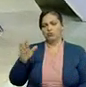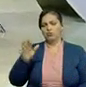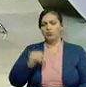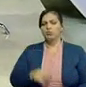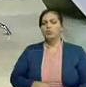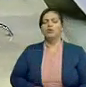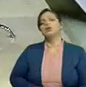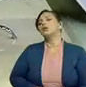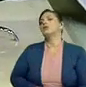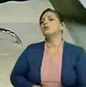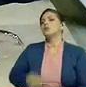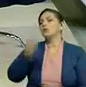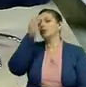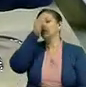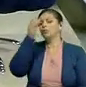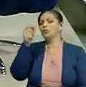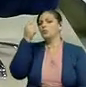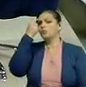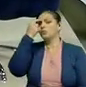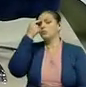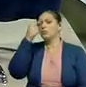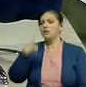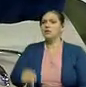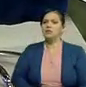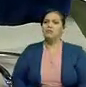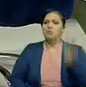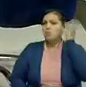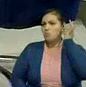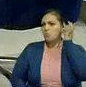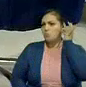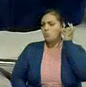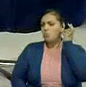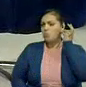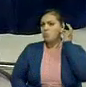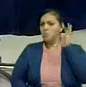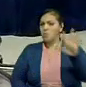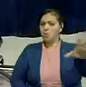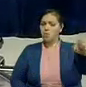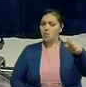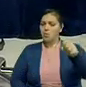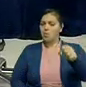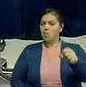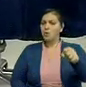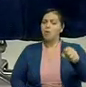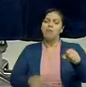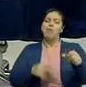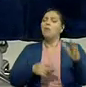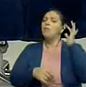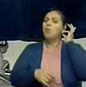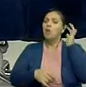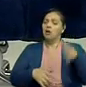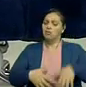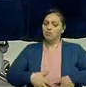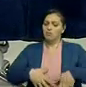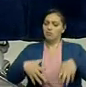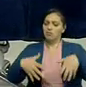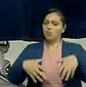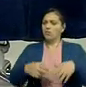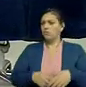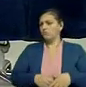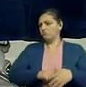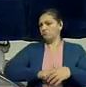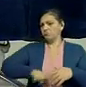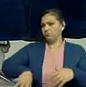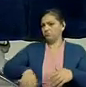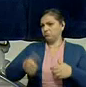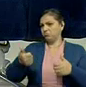también, pues, de las consecuencias físicas. Pero sí sería bueno también conocer cuál es la condena desde el punto de vista católico, habida cuenta de que la mayor parte